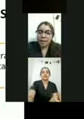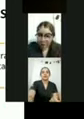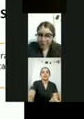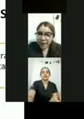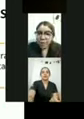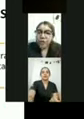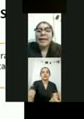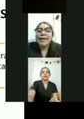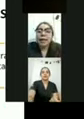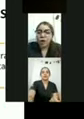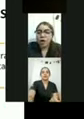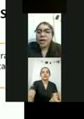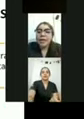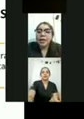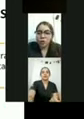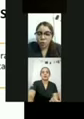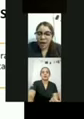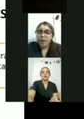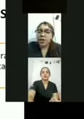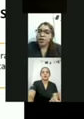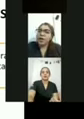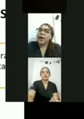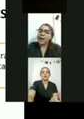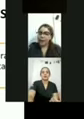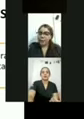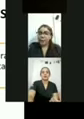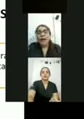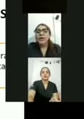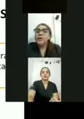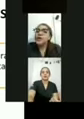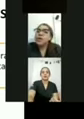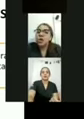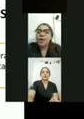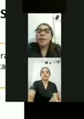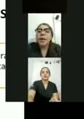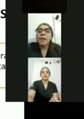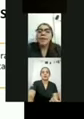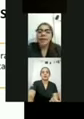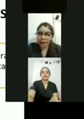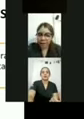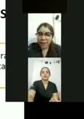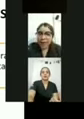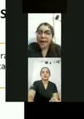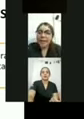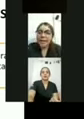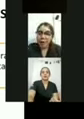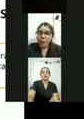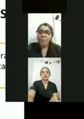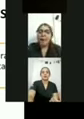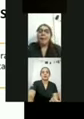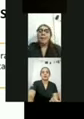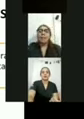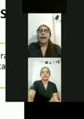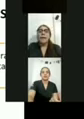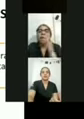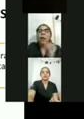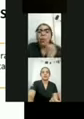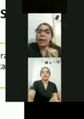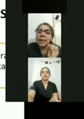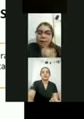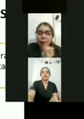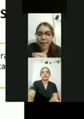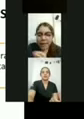esa parte tenemos el desarrollo de la escritura en niños israelíes. Esto fue un estudio experimental que realizaron para